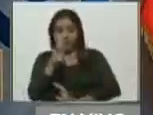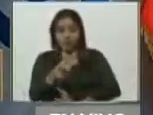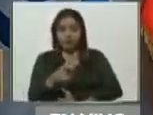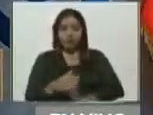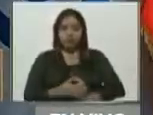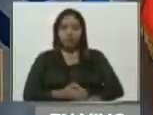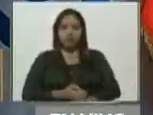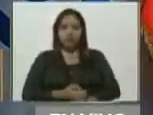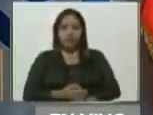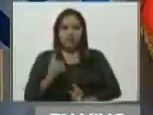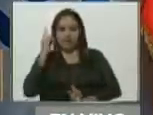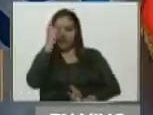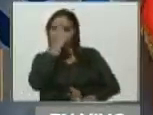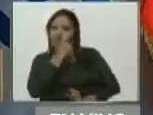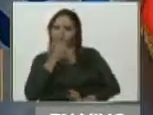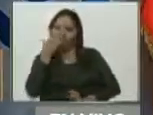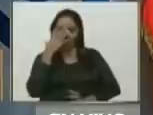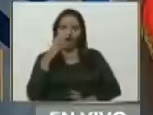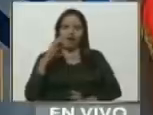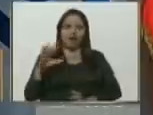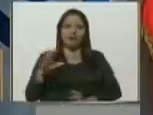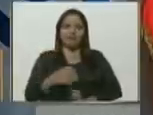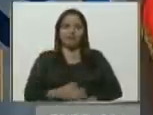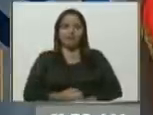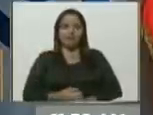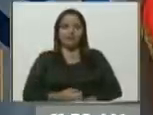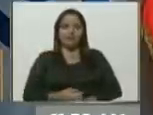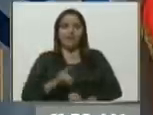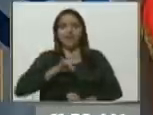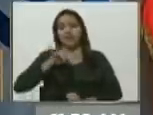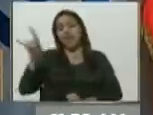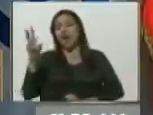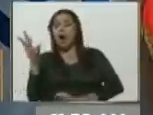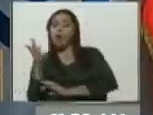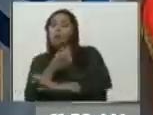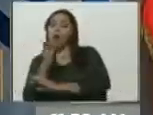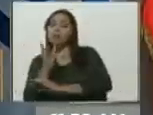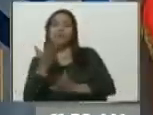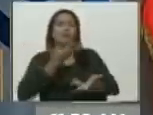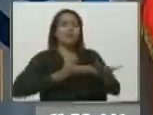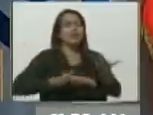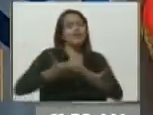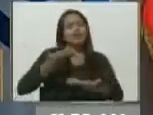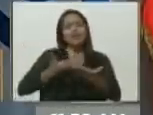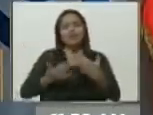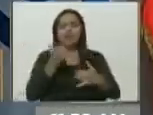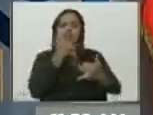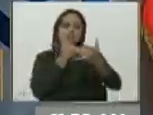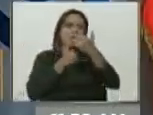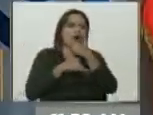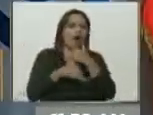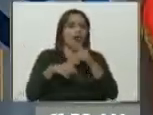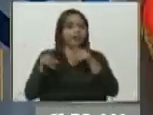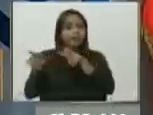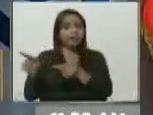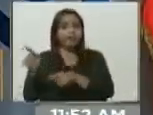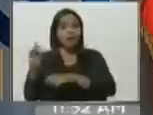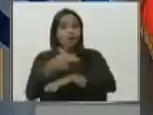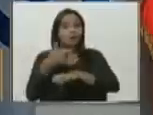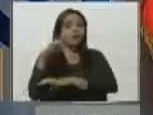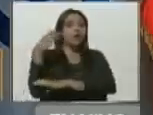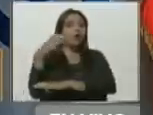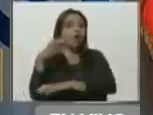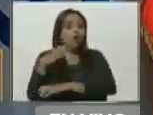de la mascarada de viajes a Washington, de una diplomacia fallida, totalmente vinculada